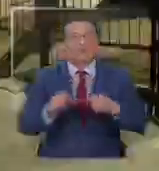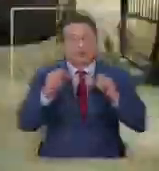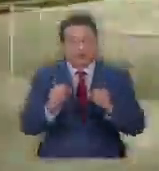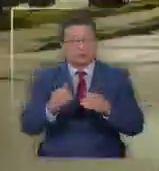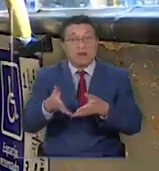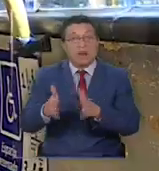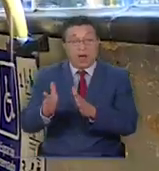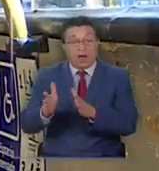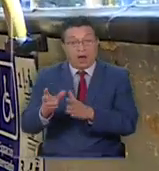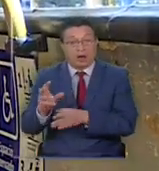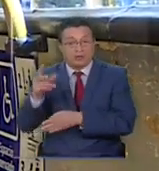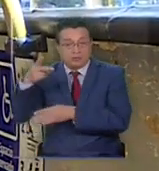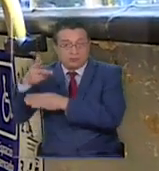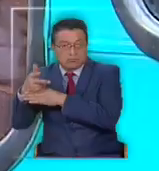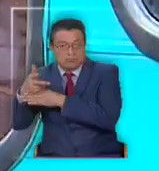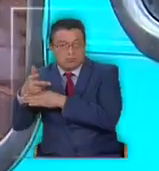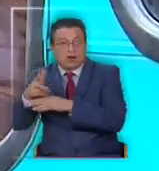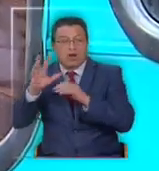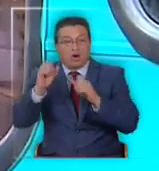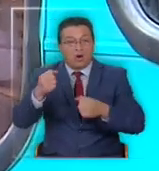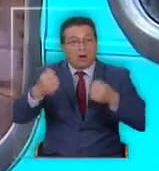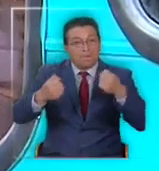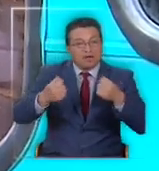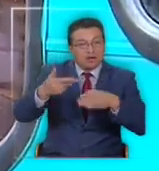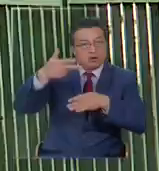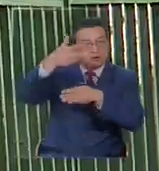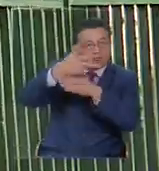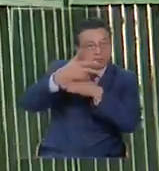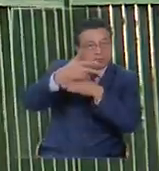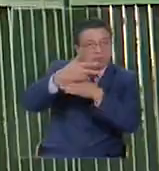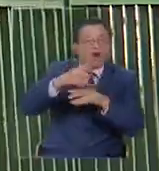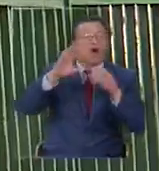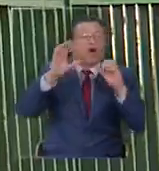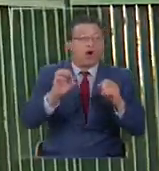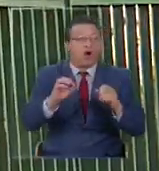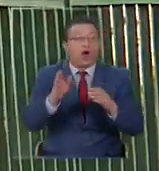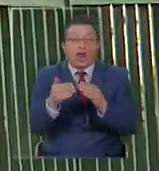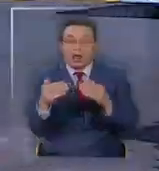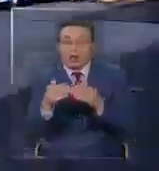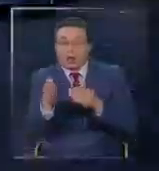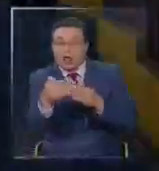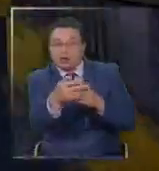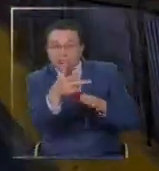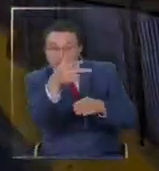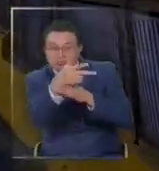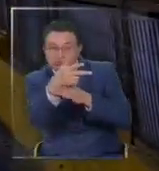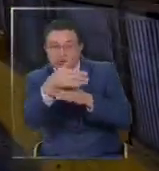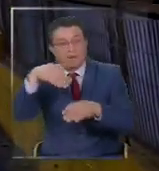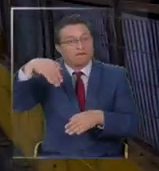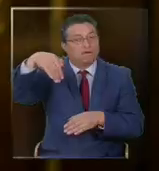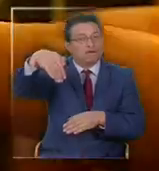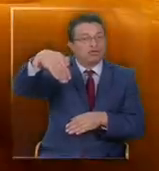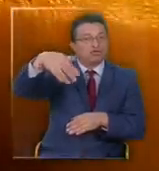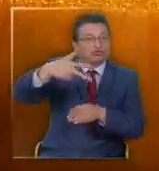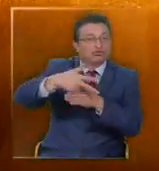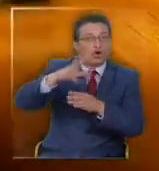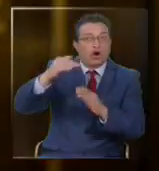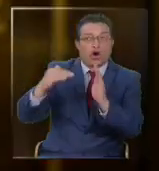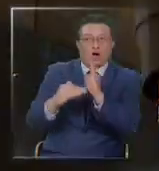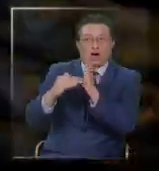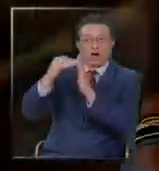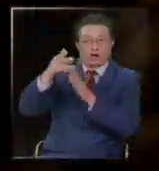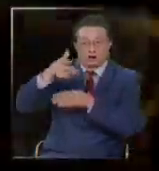en la calle, puede estar en la micro, puede estar a la vuelta de la esquina, en el bus o en el